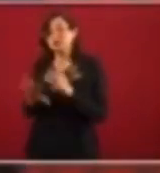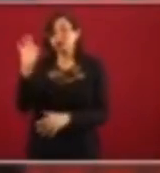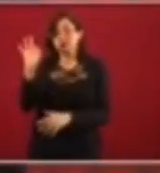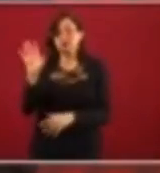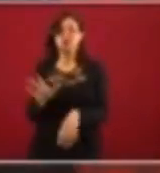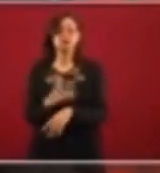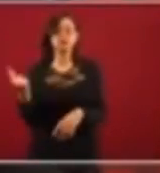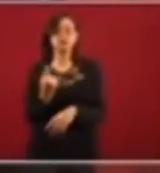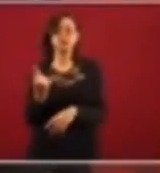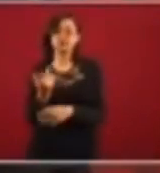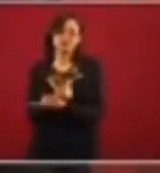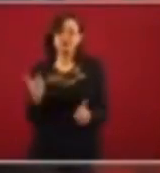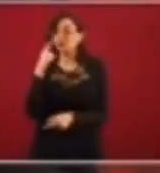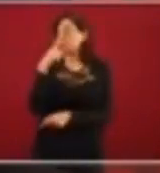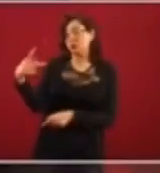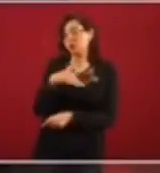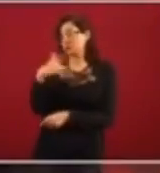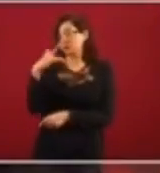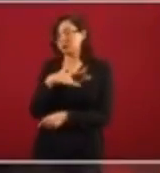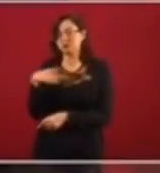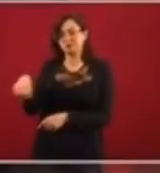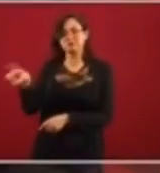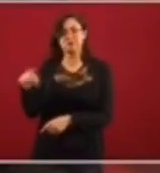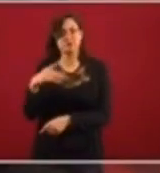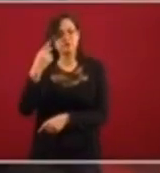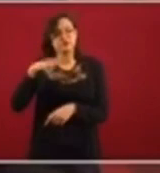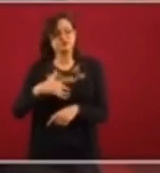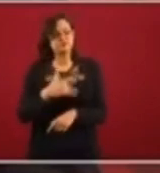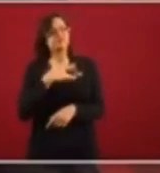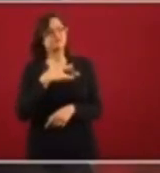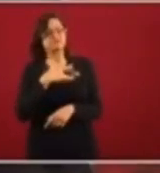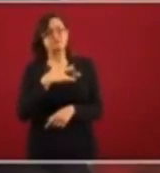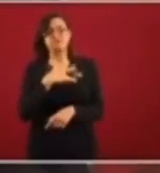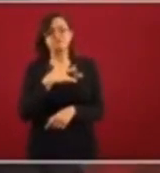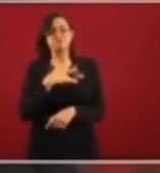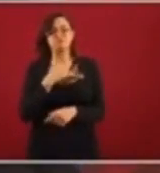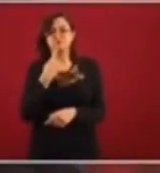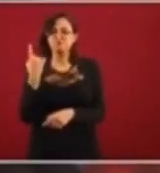porque somos libres y ellos aceptan